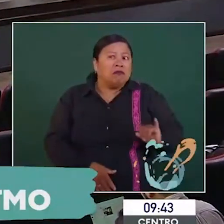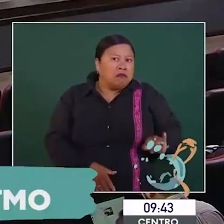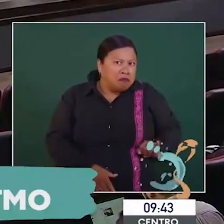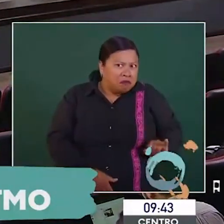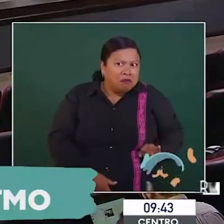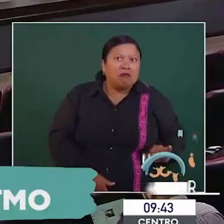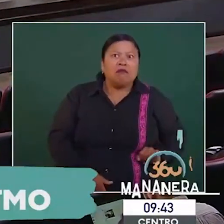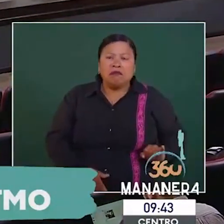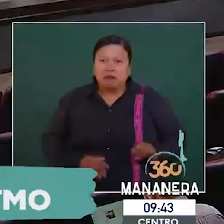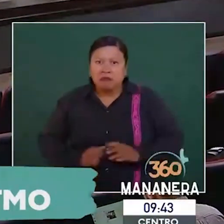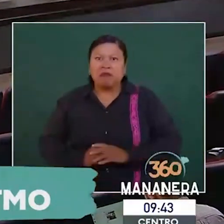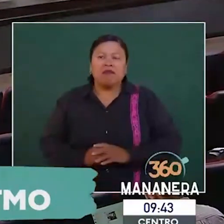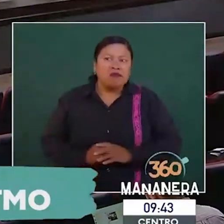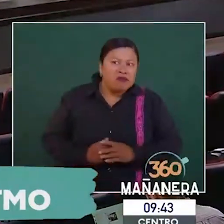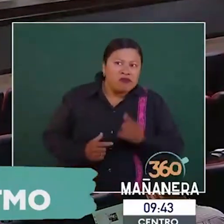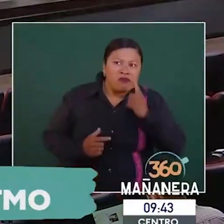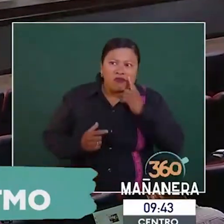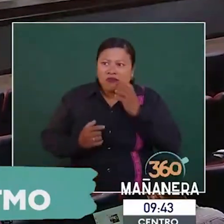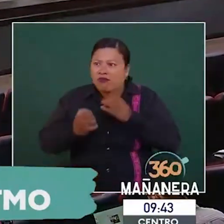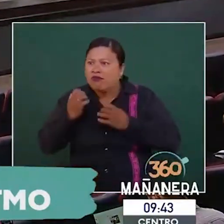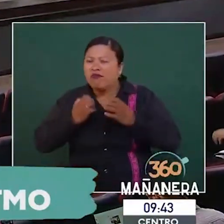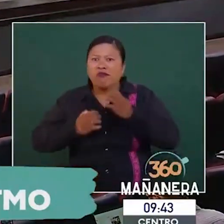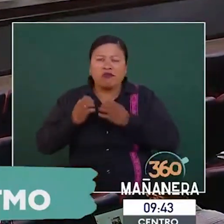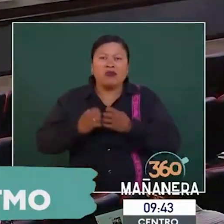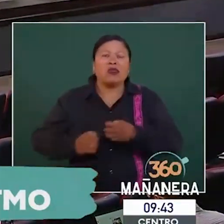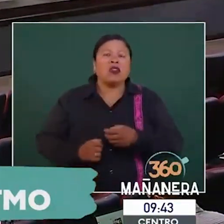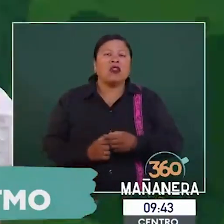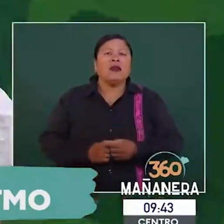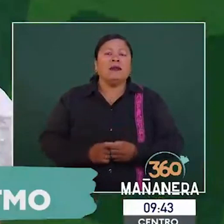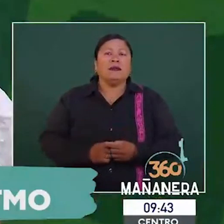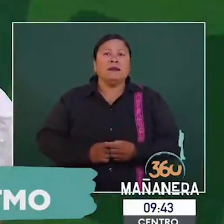estuvo el barón de Humboldt,